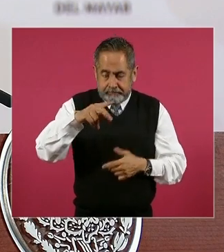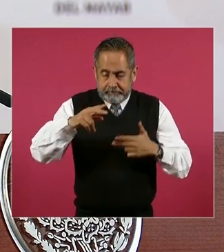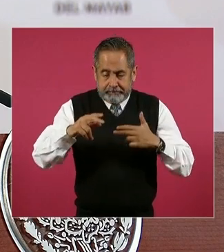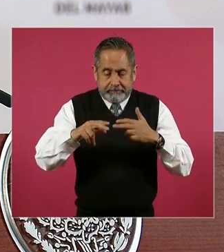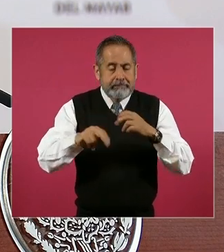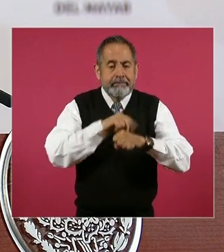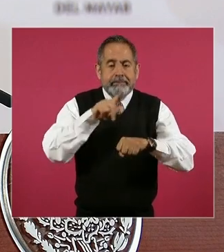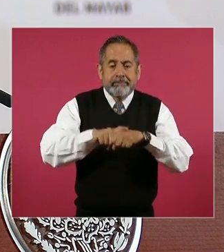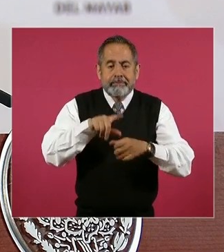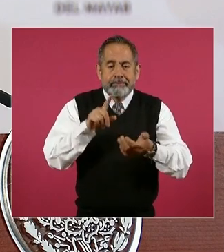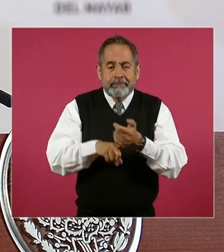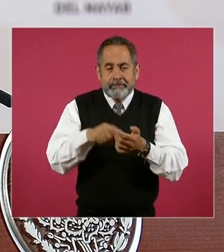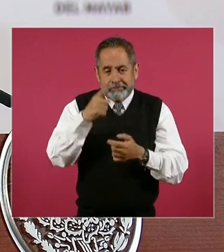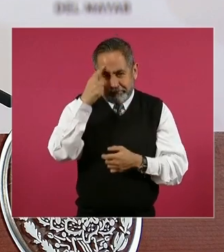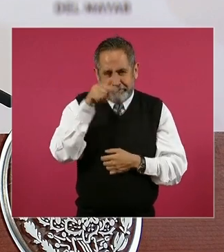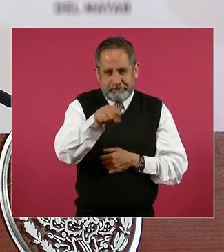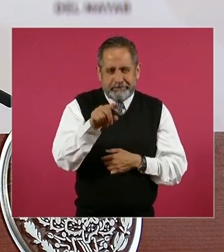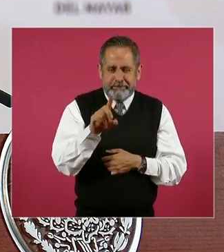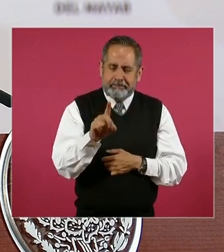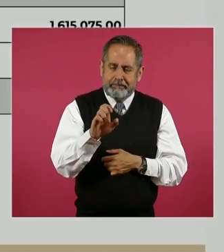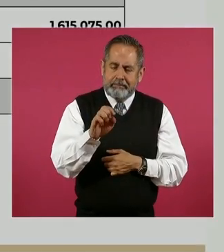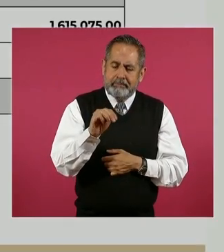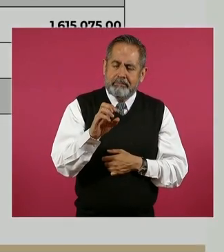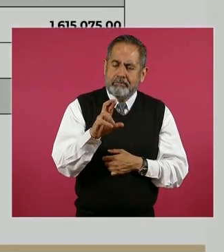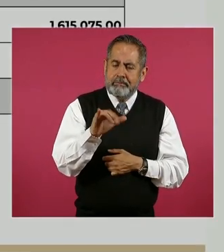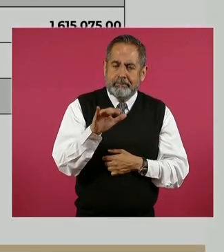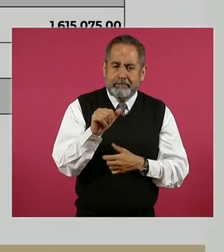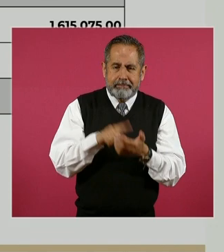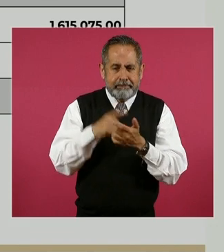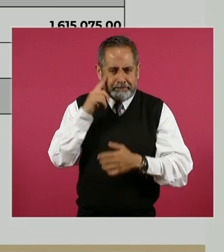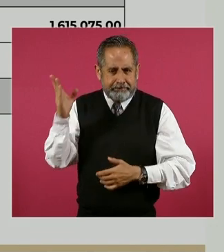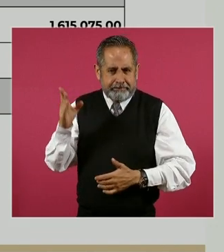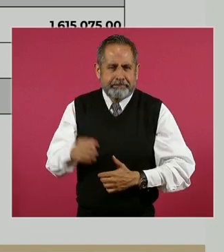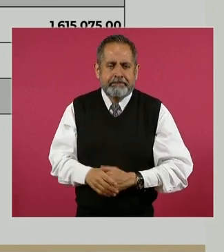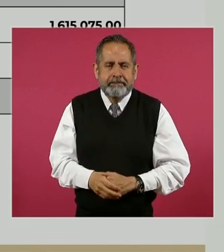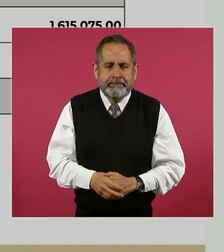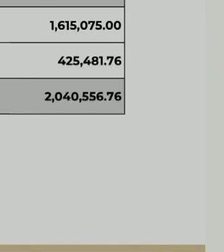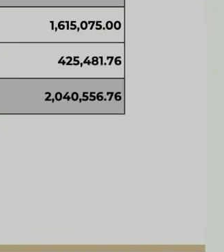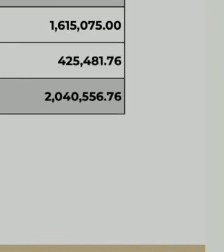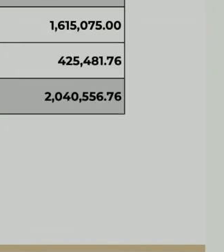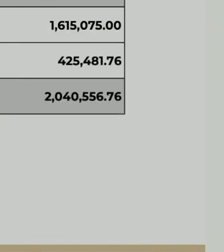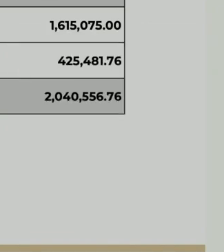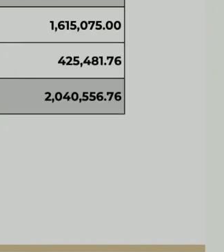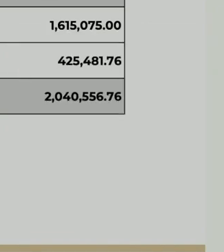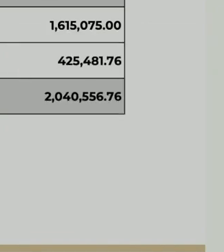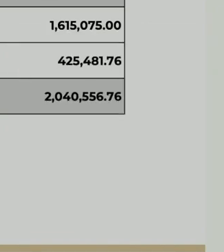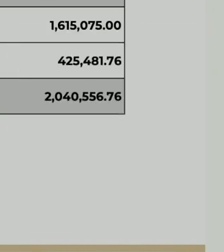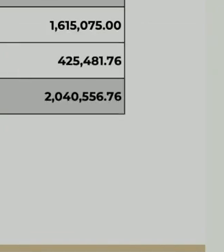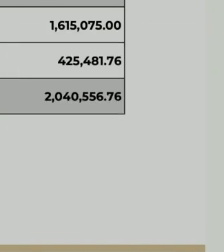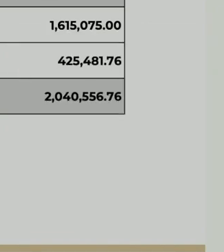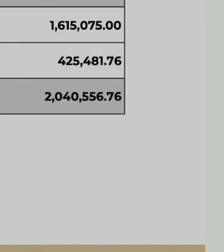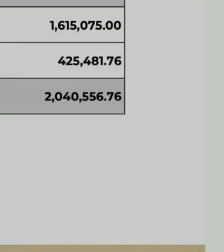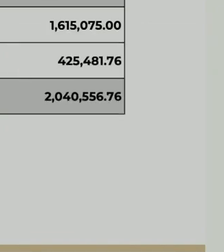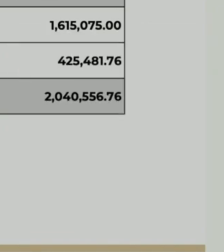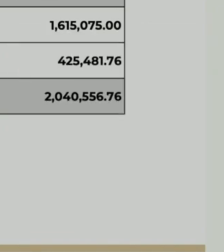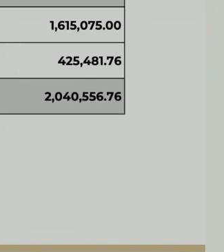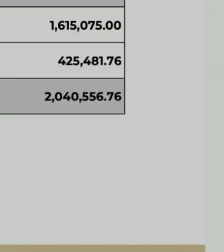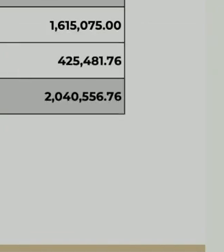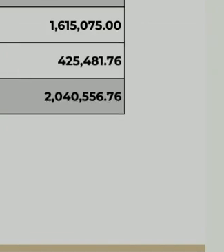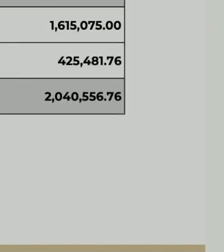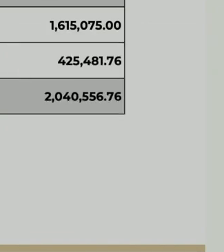endowment for democracy procedente del Reino Unido entre